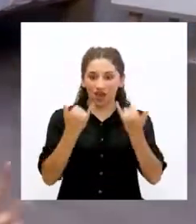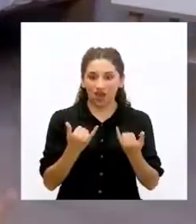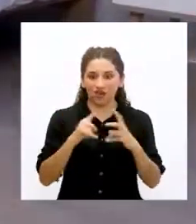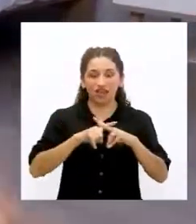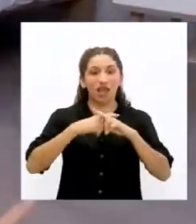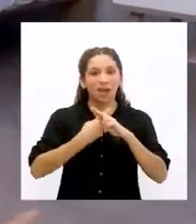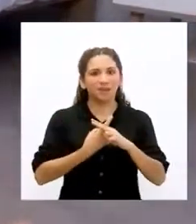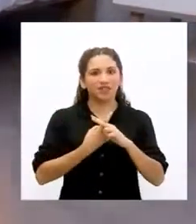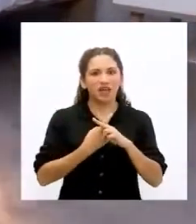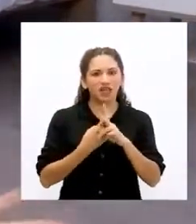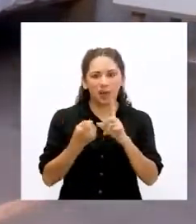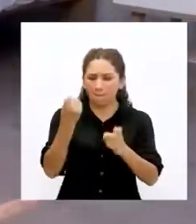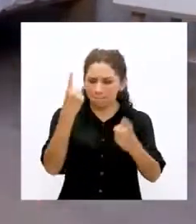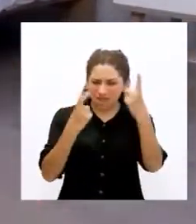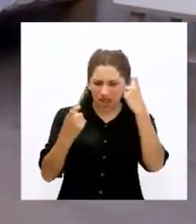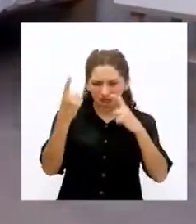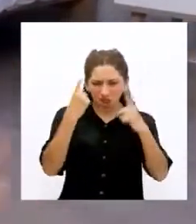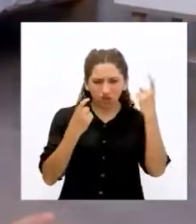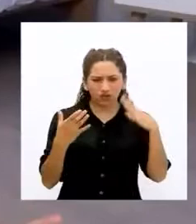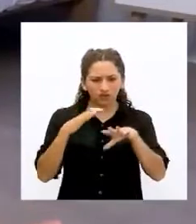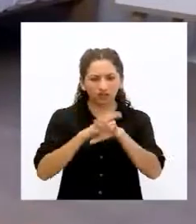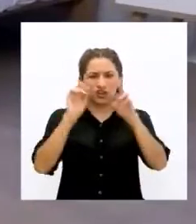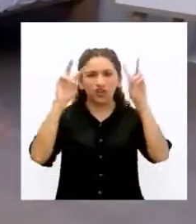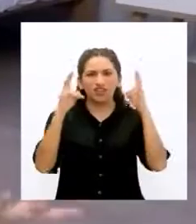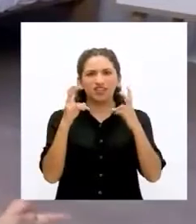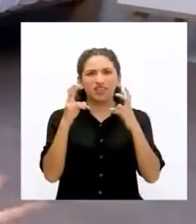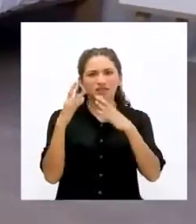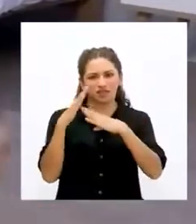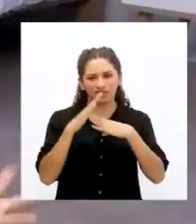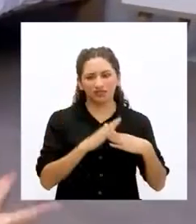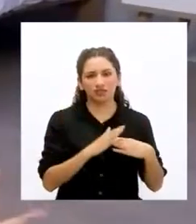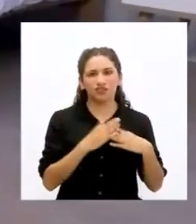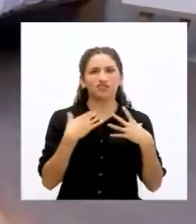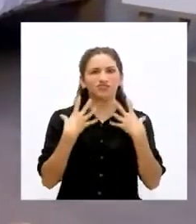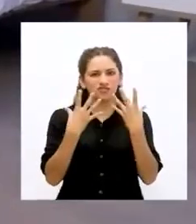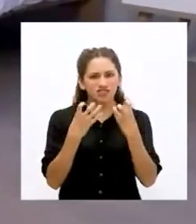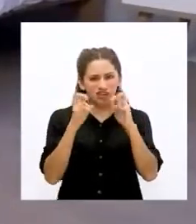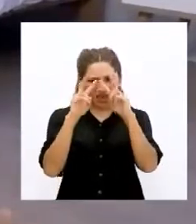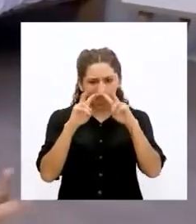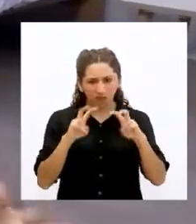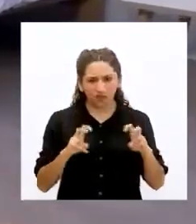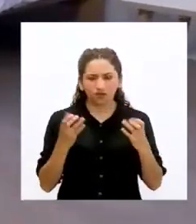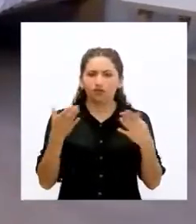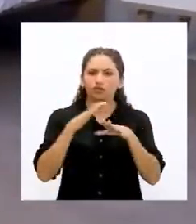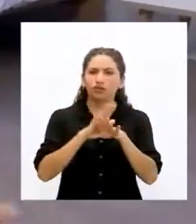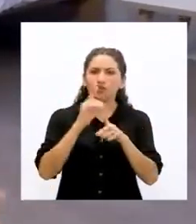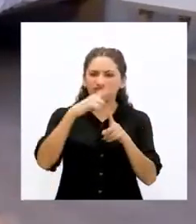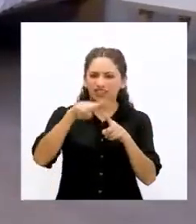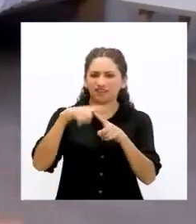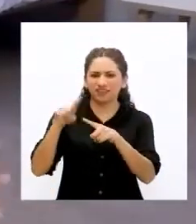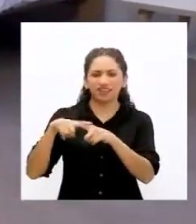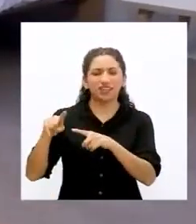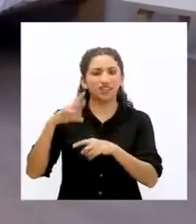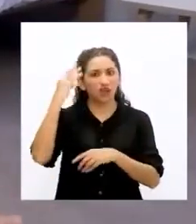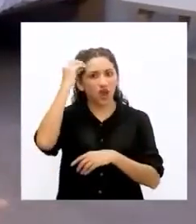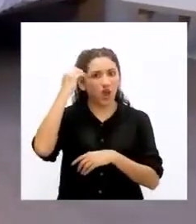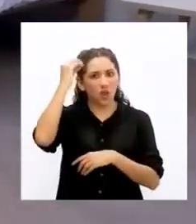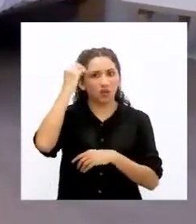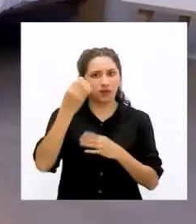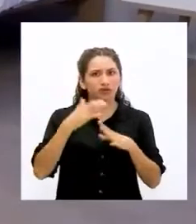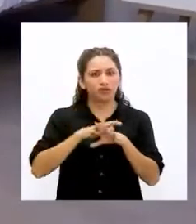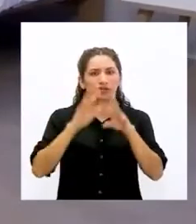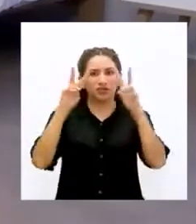comenzamos haciéndonos preguntas acerca de la discriminación. Queríamos averiguar acerca de las opiniones de cómo se manifiesta